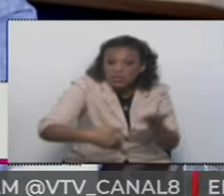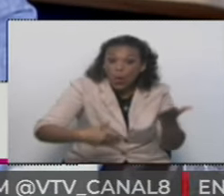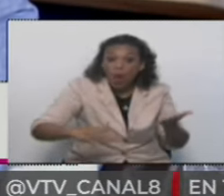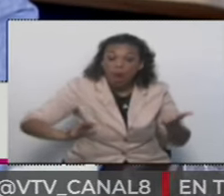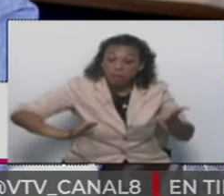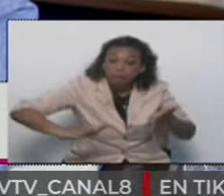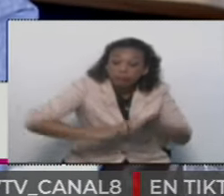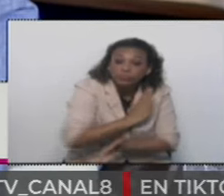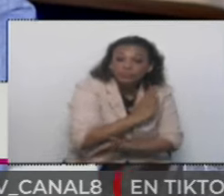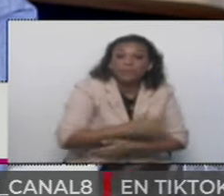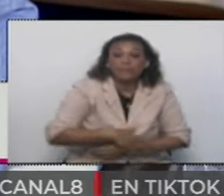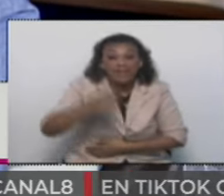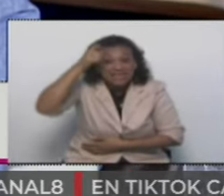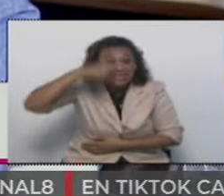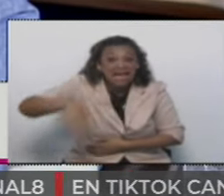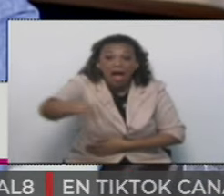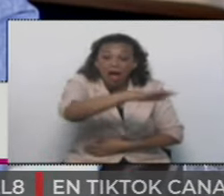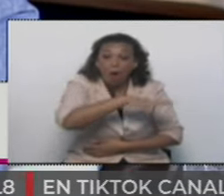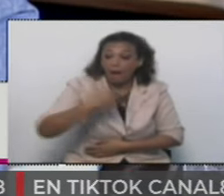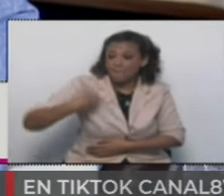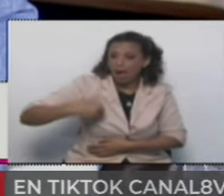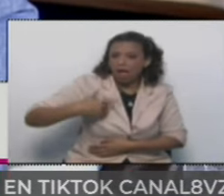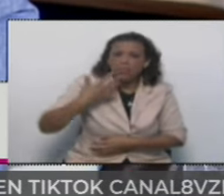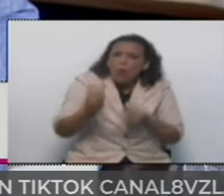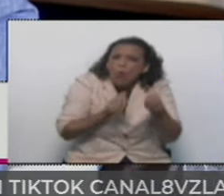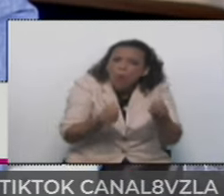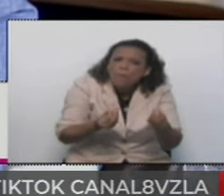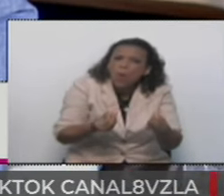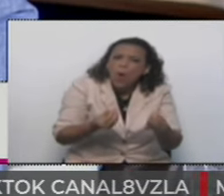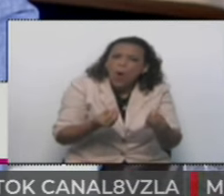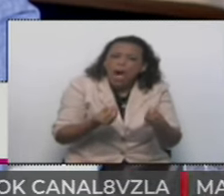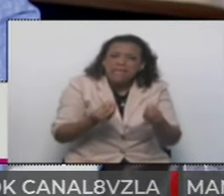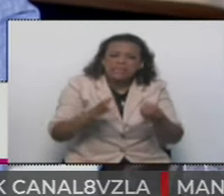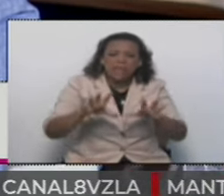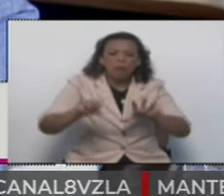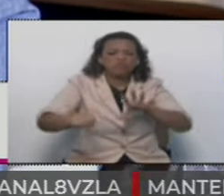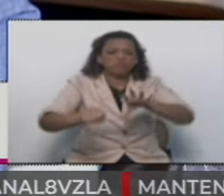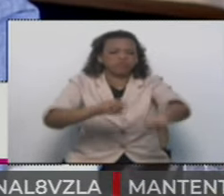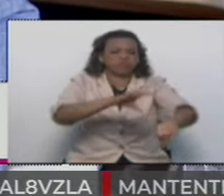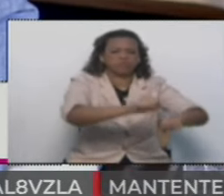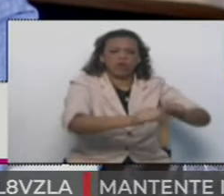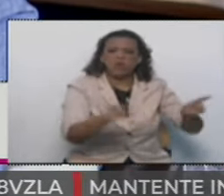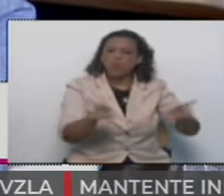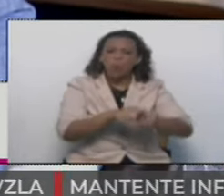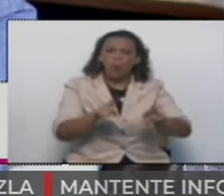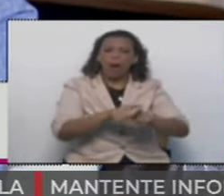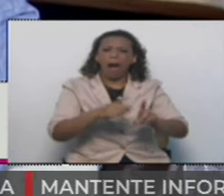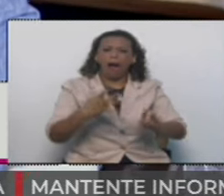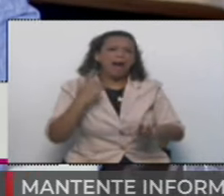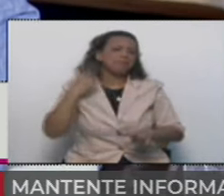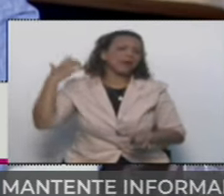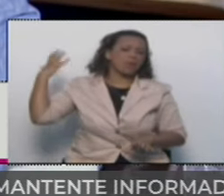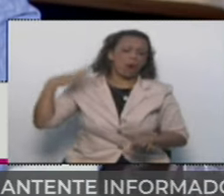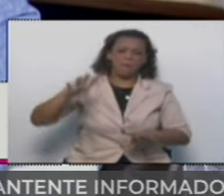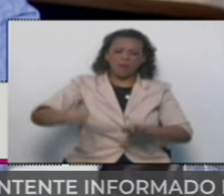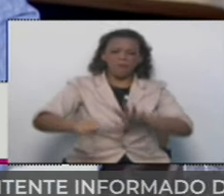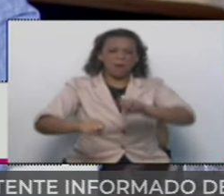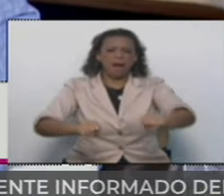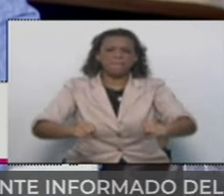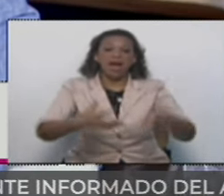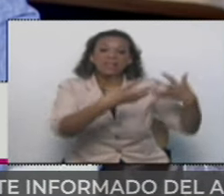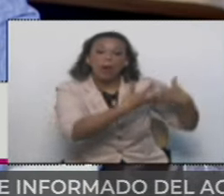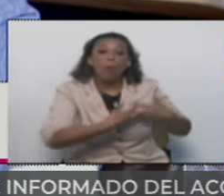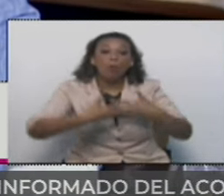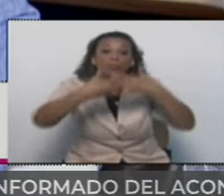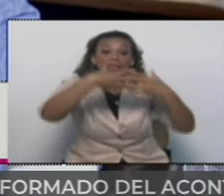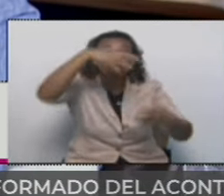argentino. Que Argentina no tenga Estado. De colonización del Estado, como el Poder Judicial que está colonizado por los gringos en